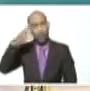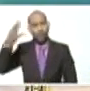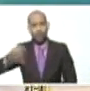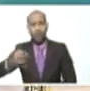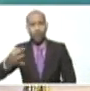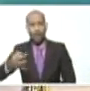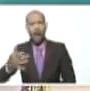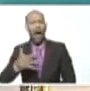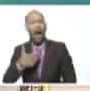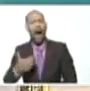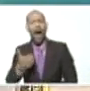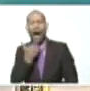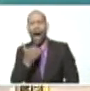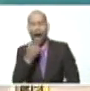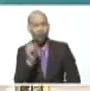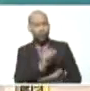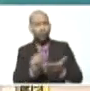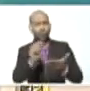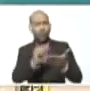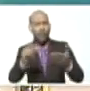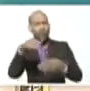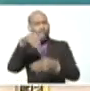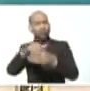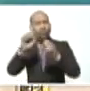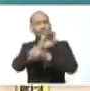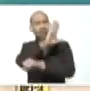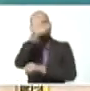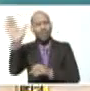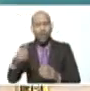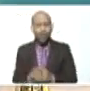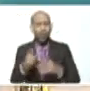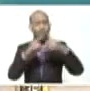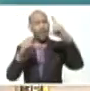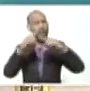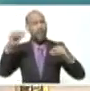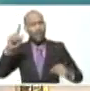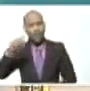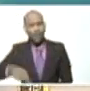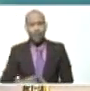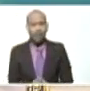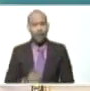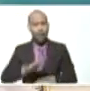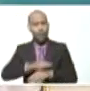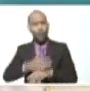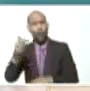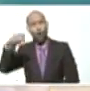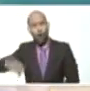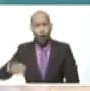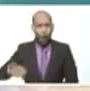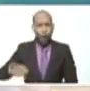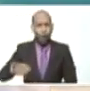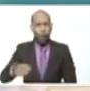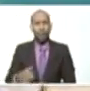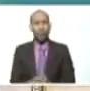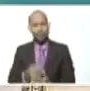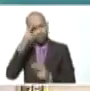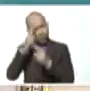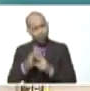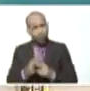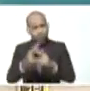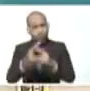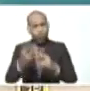que algo estaba escrito en el cielo, entre las estrellas, porque hoy tengo el honor y la